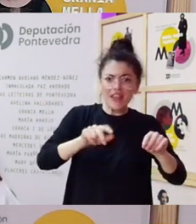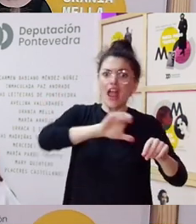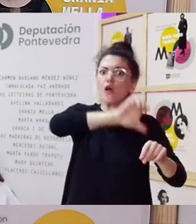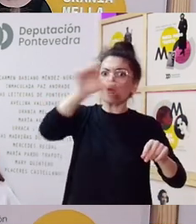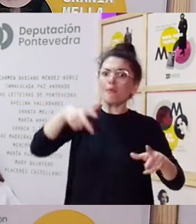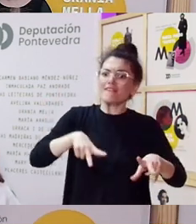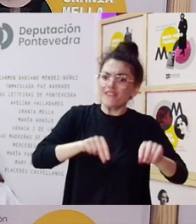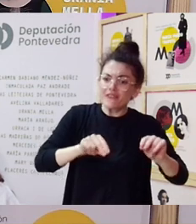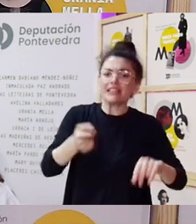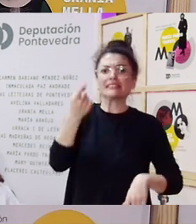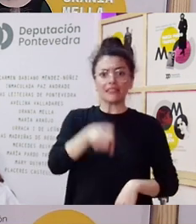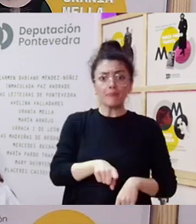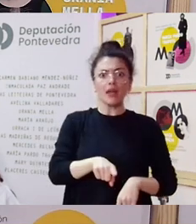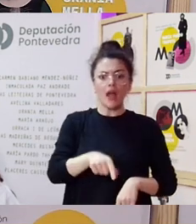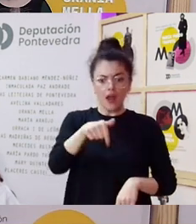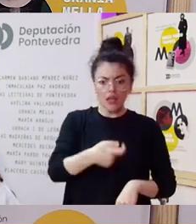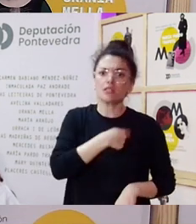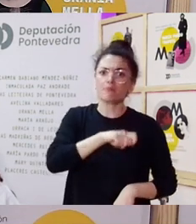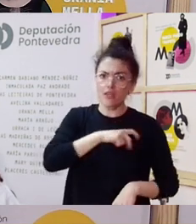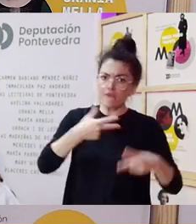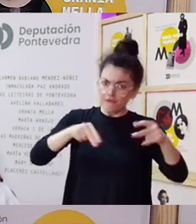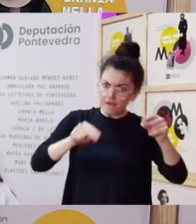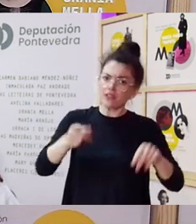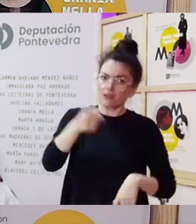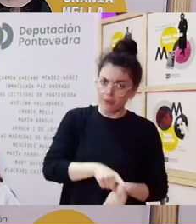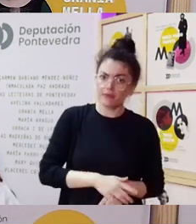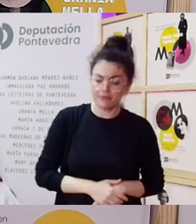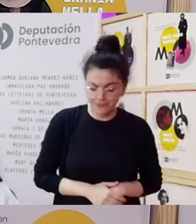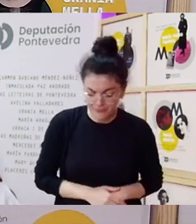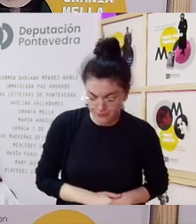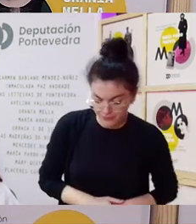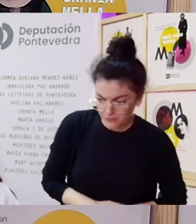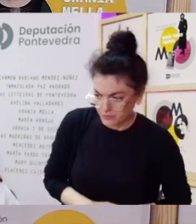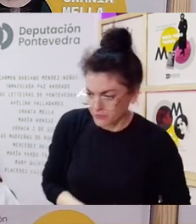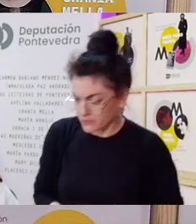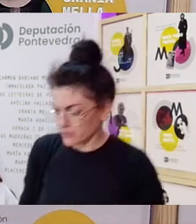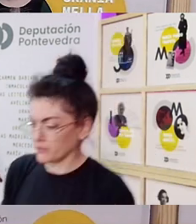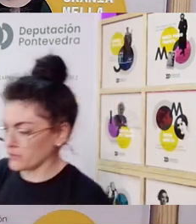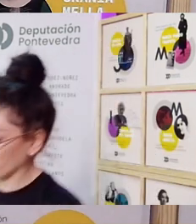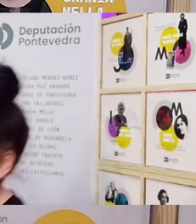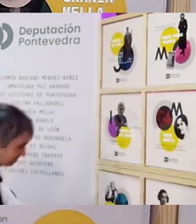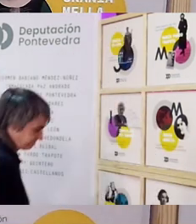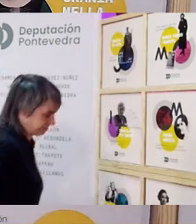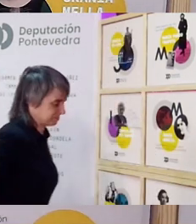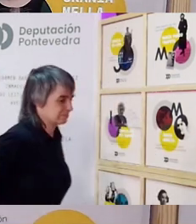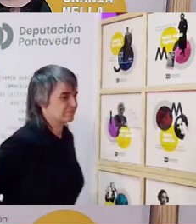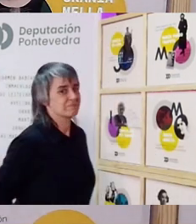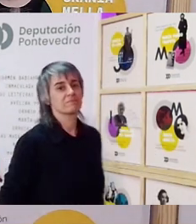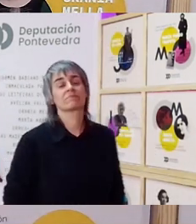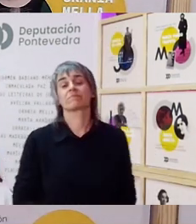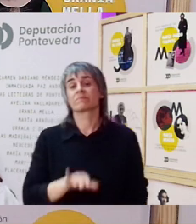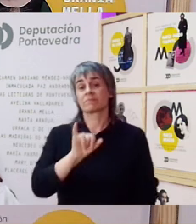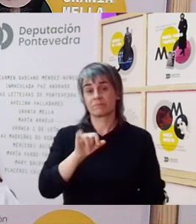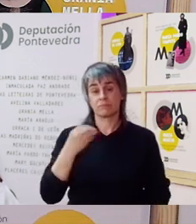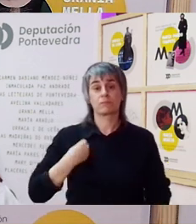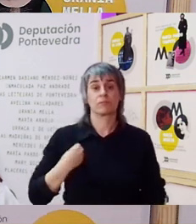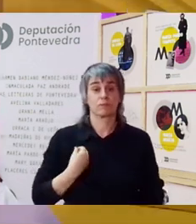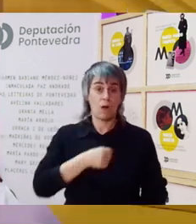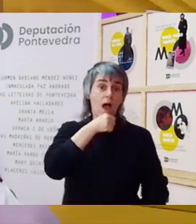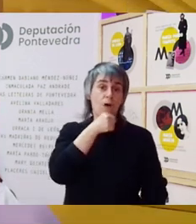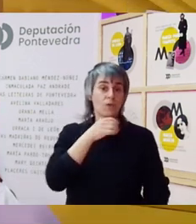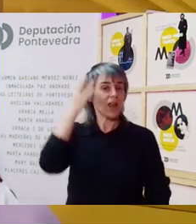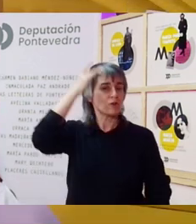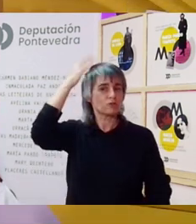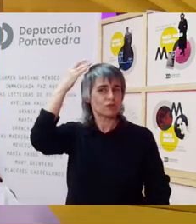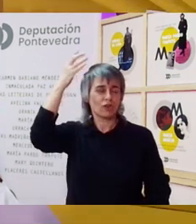tamén, claro. E tamén en España. Eso é, a ilusión dela era que se acabase a guerra, que Lister volvera a